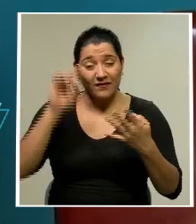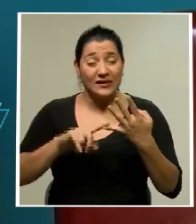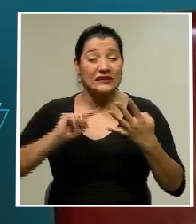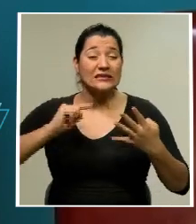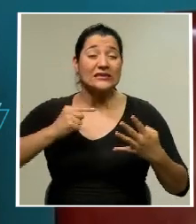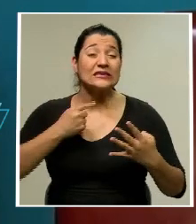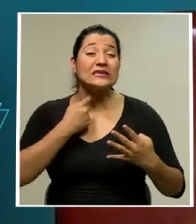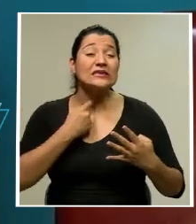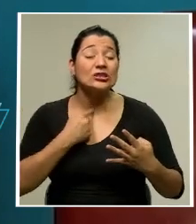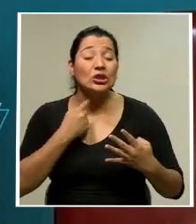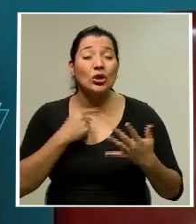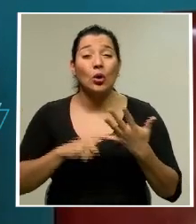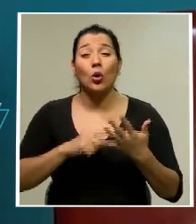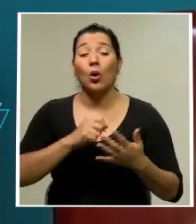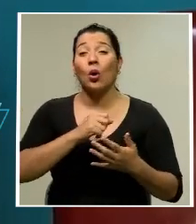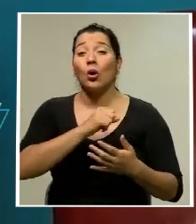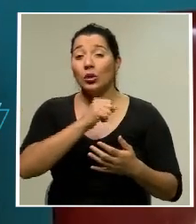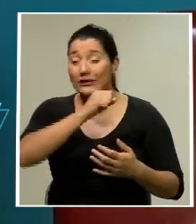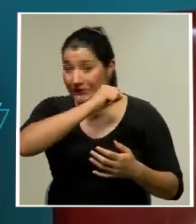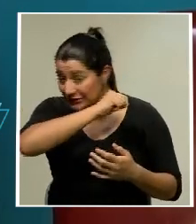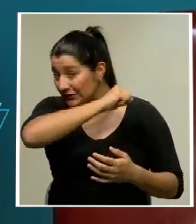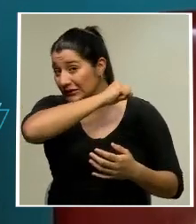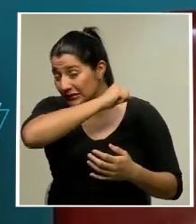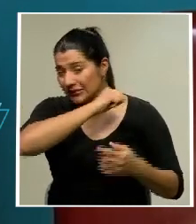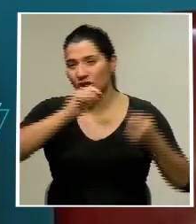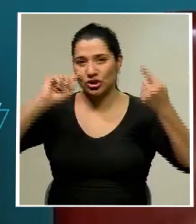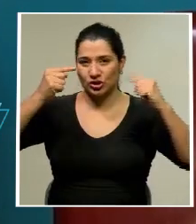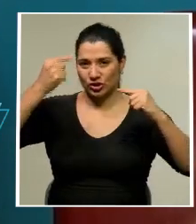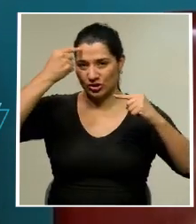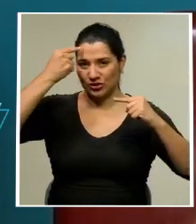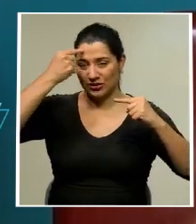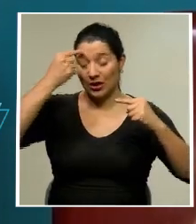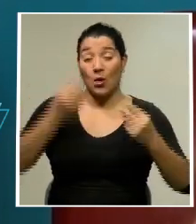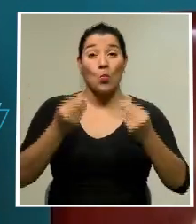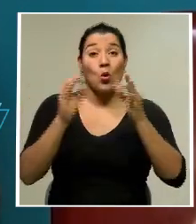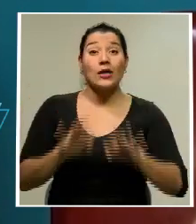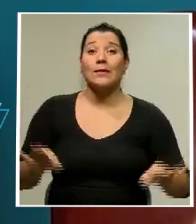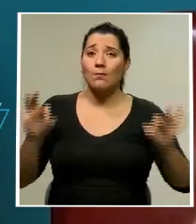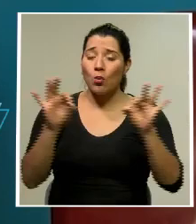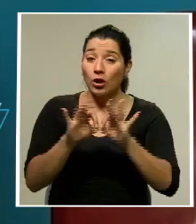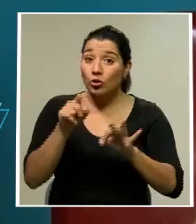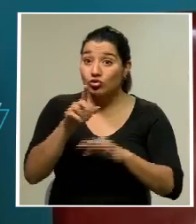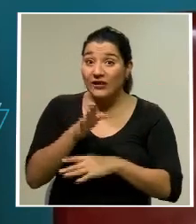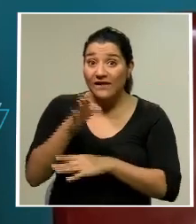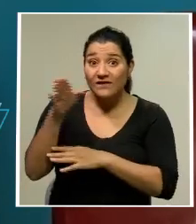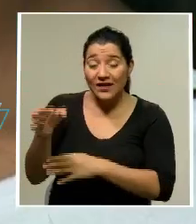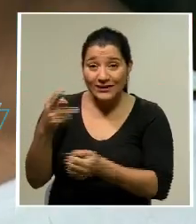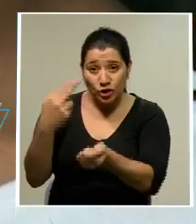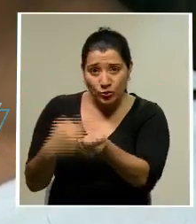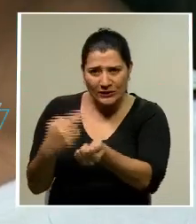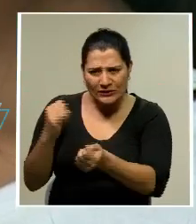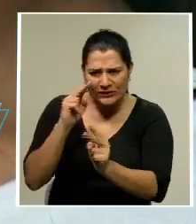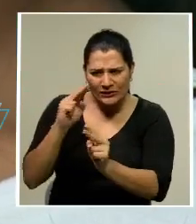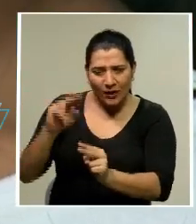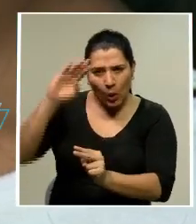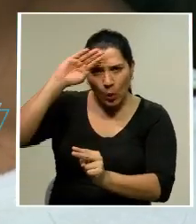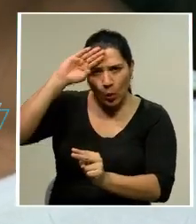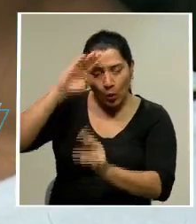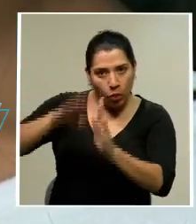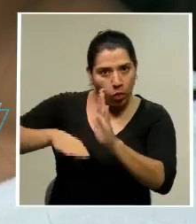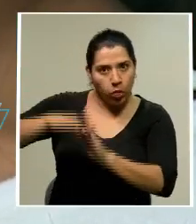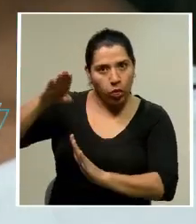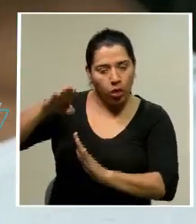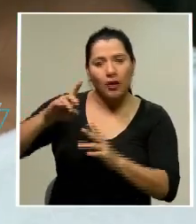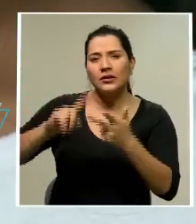garganta, estornudos y dolor de cabeza. Es importante que usted acuda al centro médico si su hijo tiene alta temperatura,